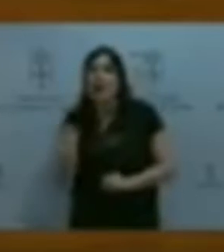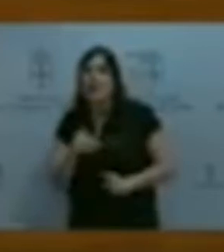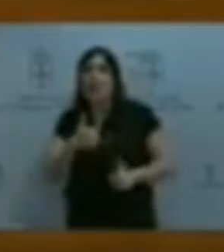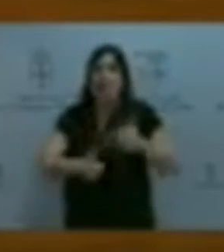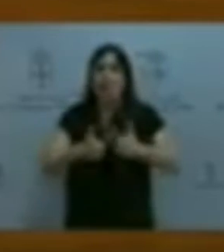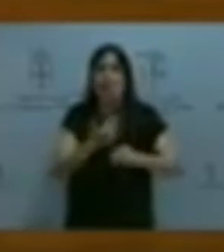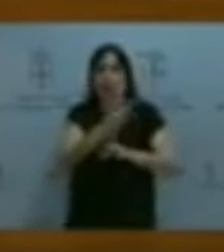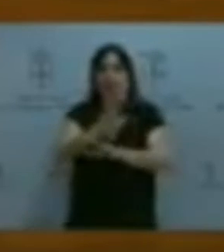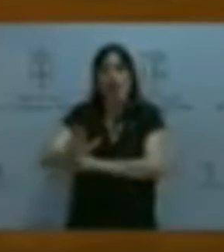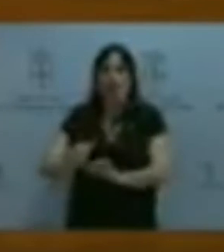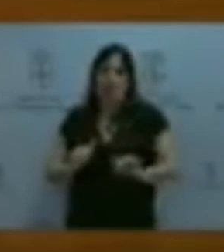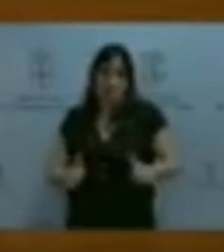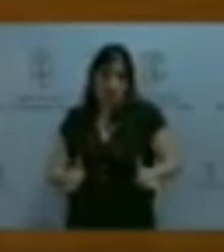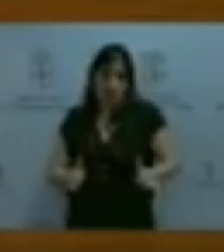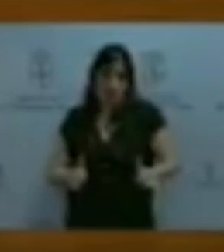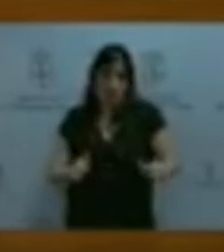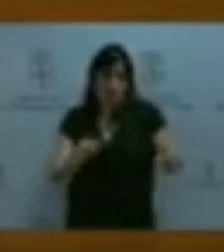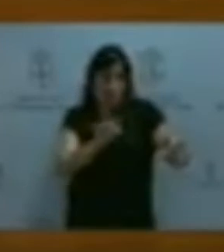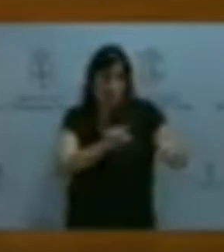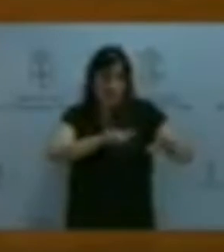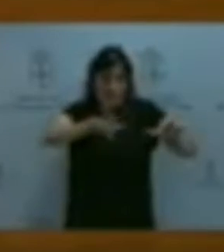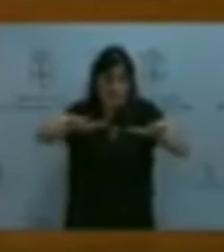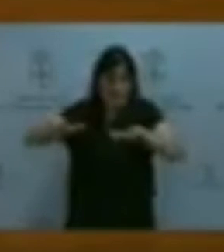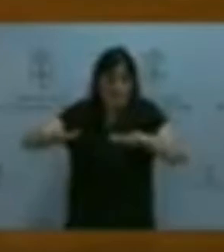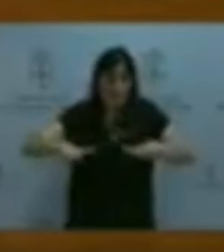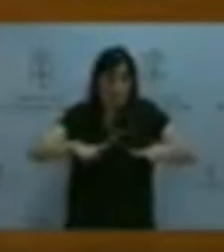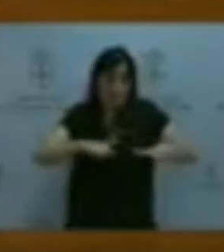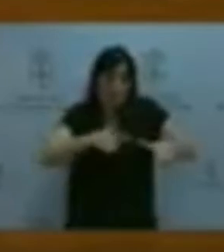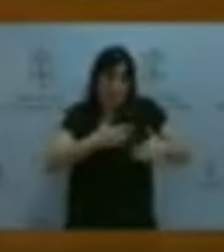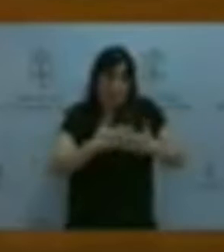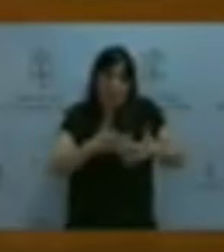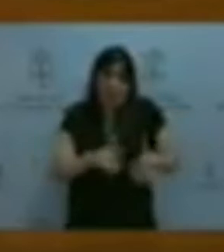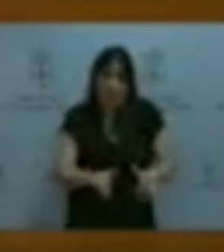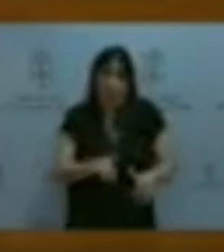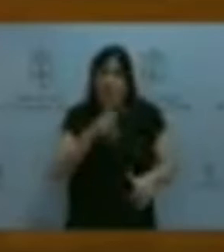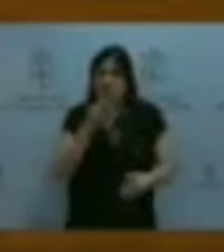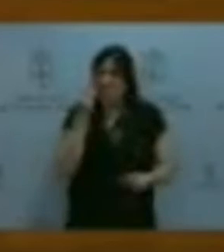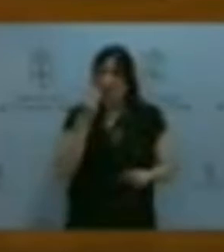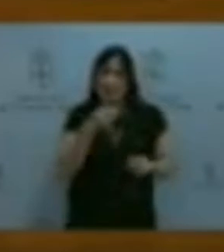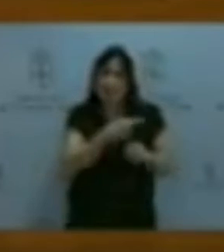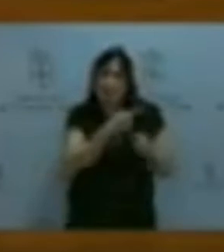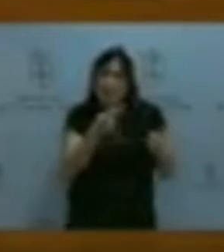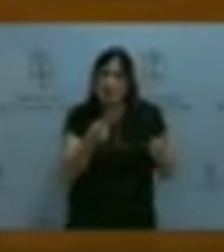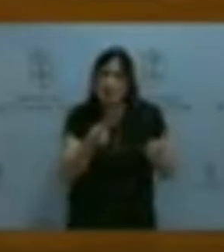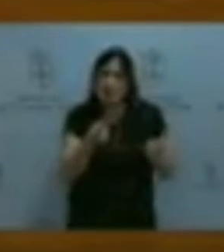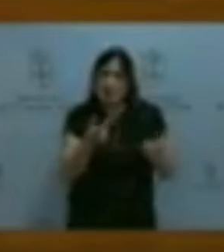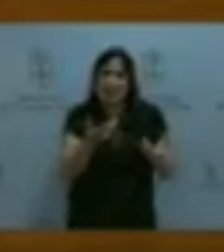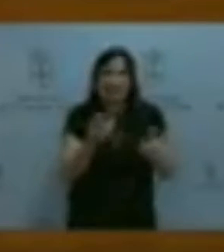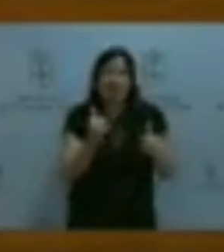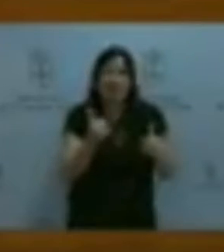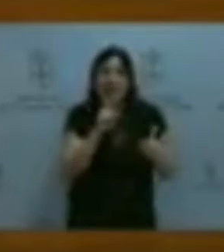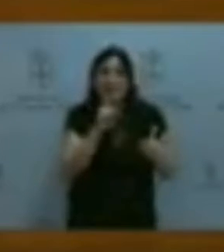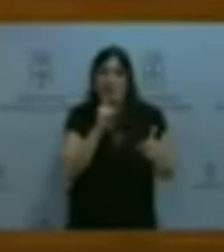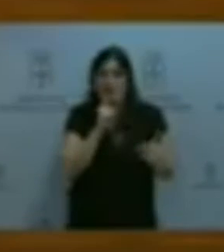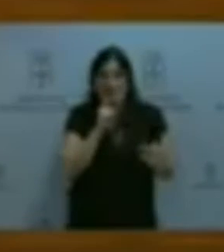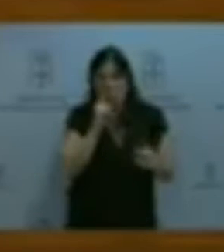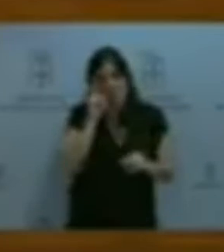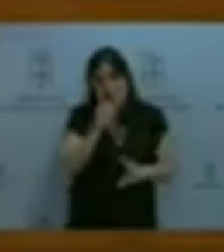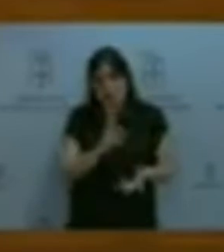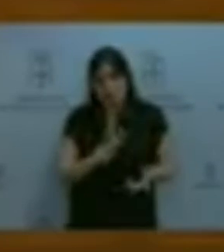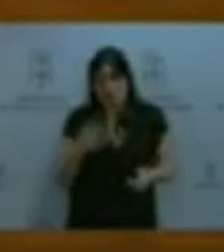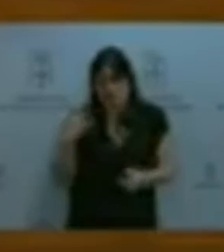que ni en los que creían, porque sinceramente creo que ustedes no saben ni por dónde empezar. 4 años después del traslado nos